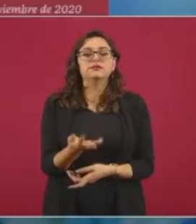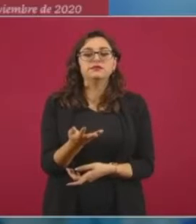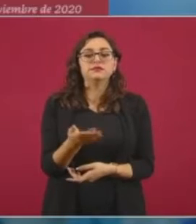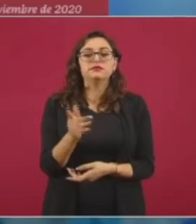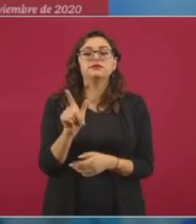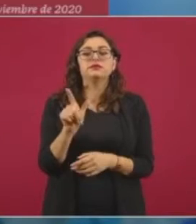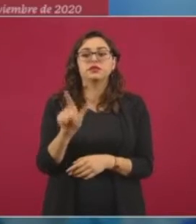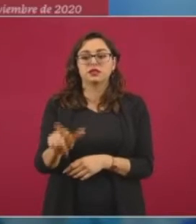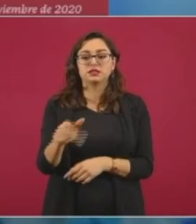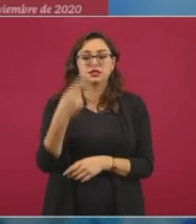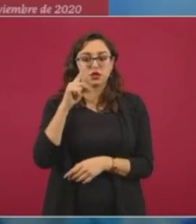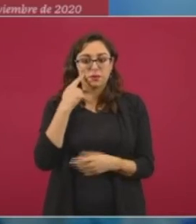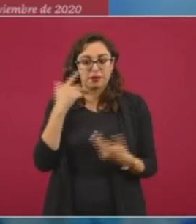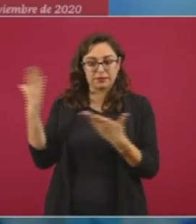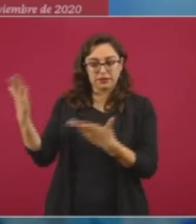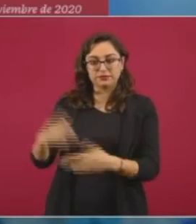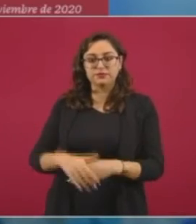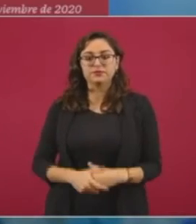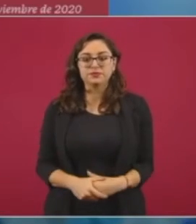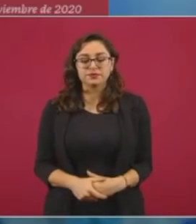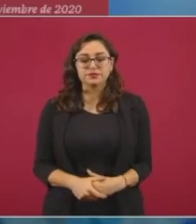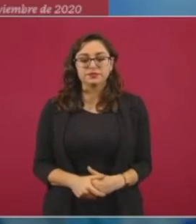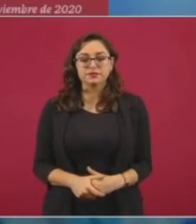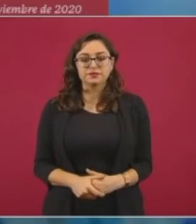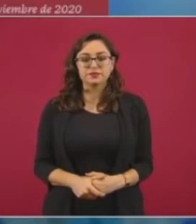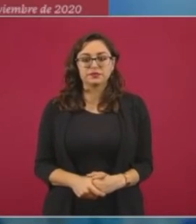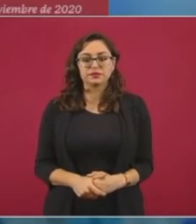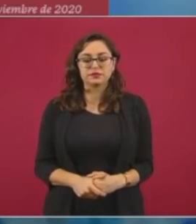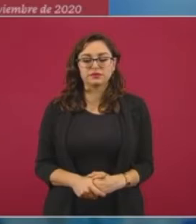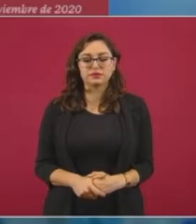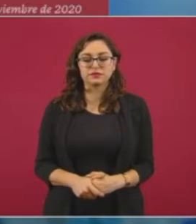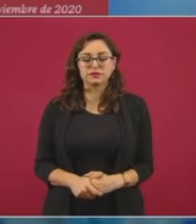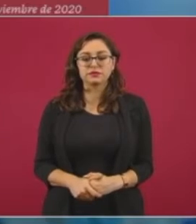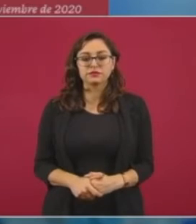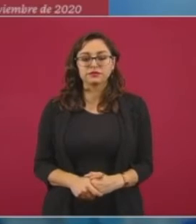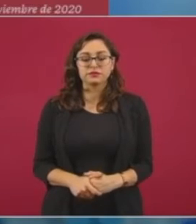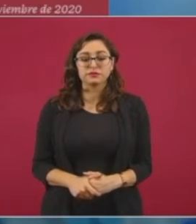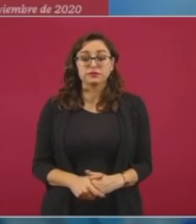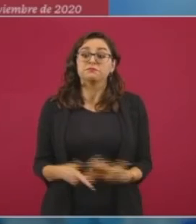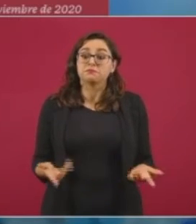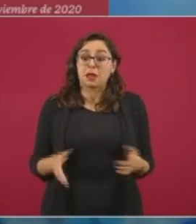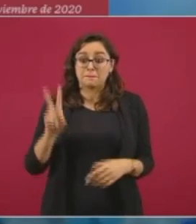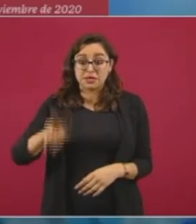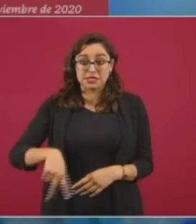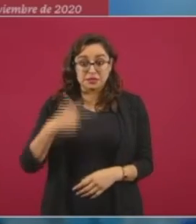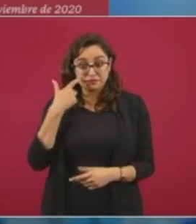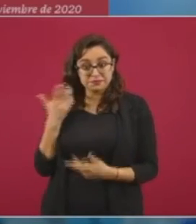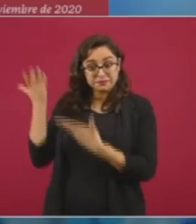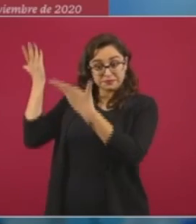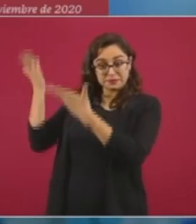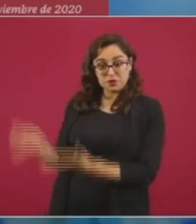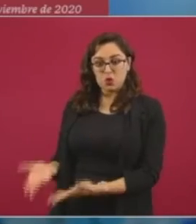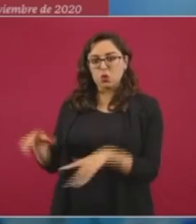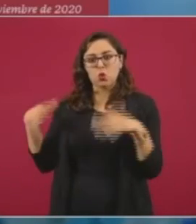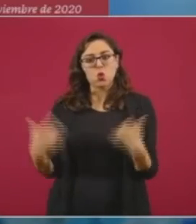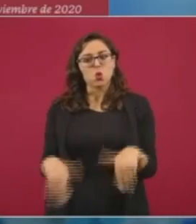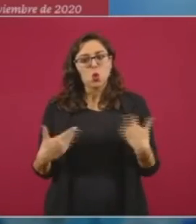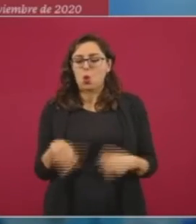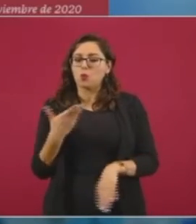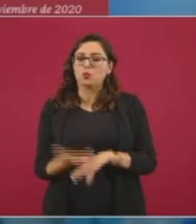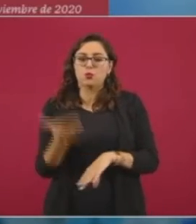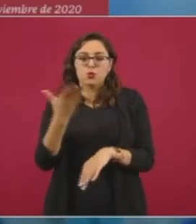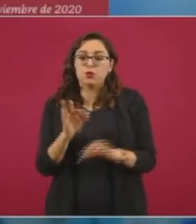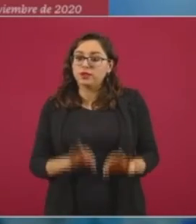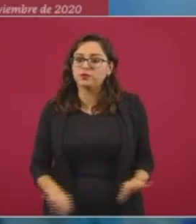de noviembre de 2020. Quiero comentar solamente en términos de lo positivo que es tener este documento. El documento, más allá de ser